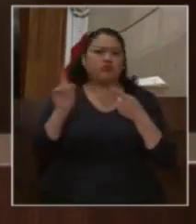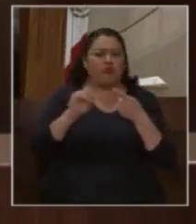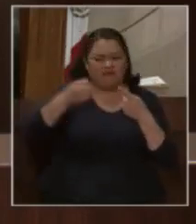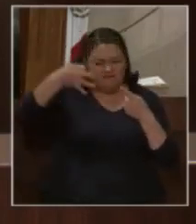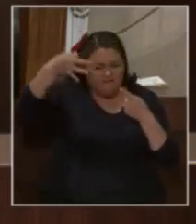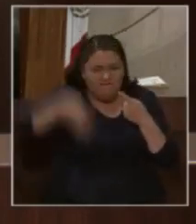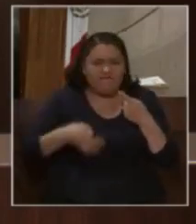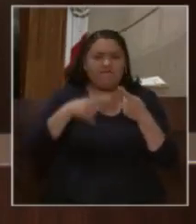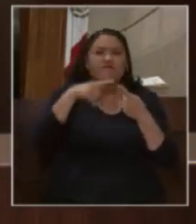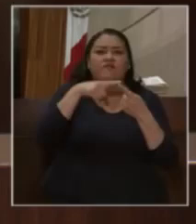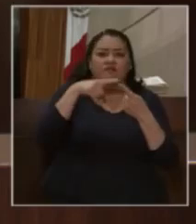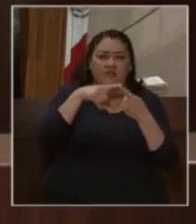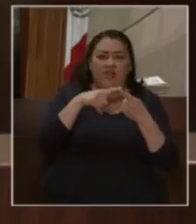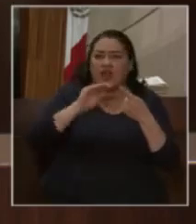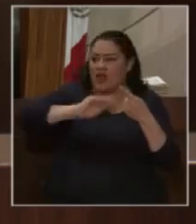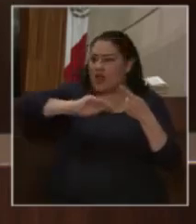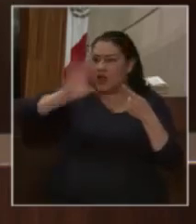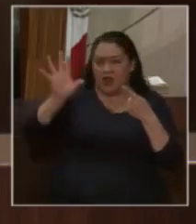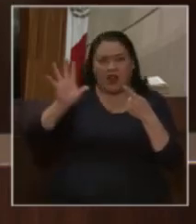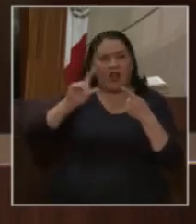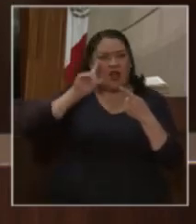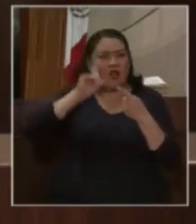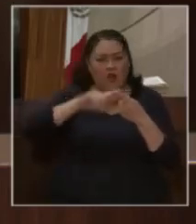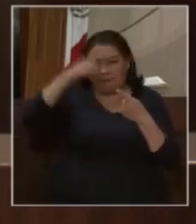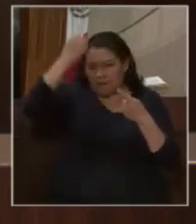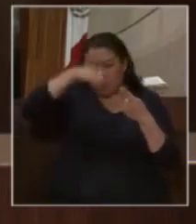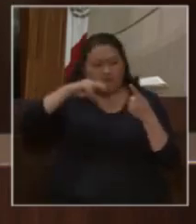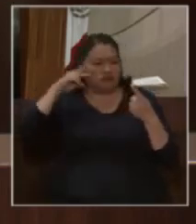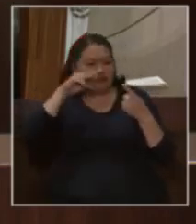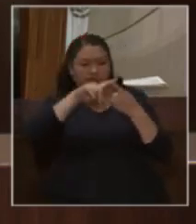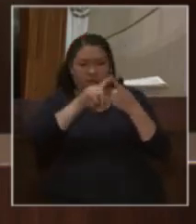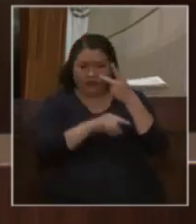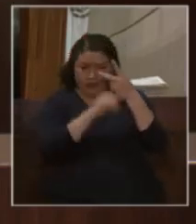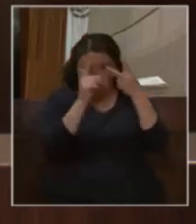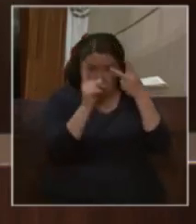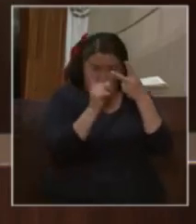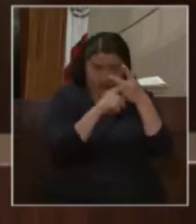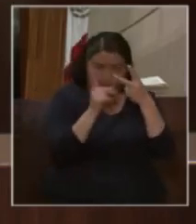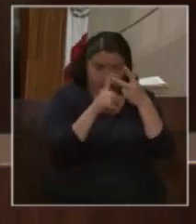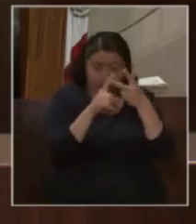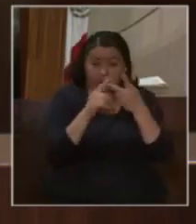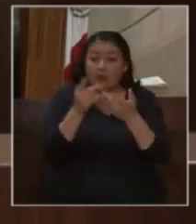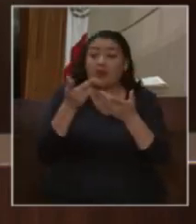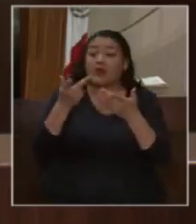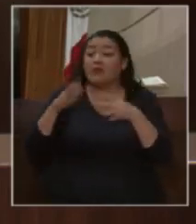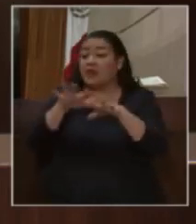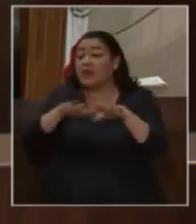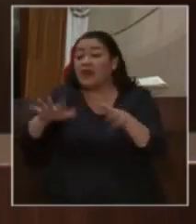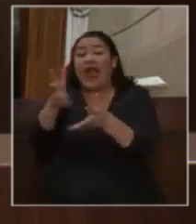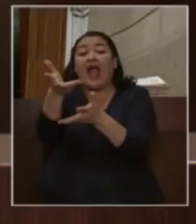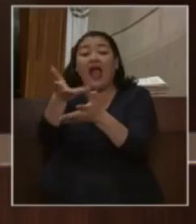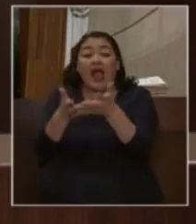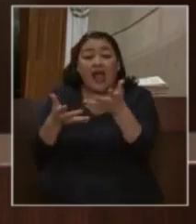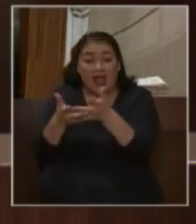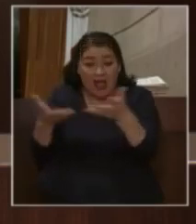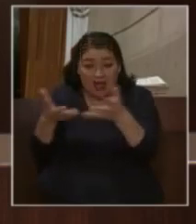responda plenamente a las reglas de la lógica y la experiencia. Dos, que de los hechos acreditados